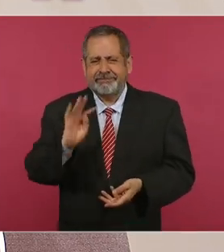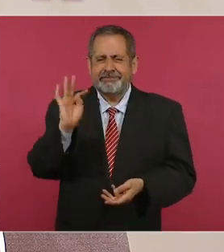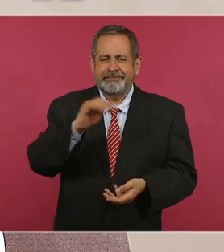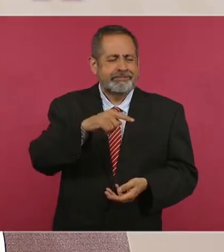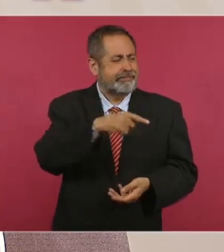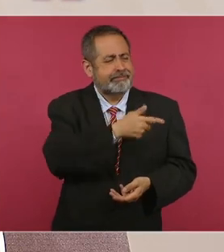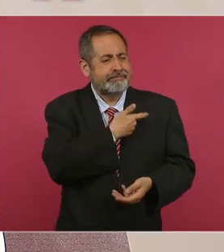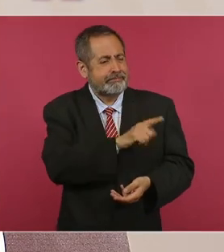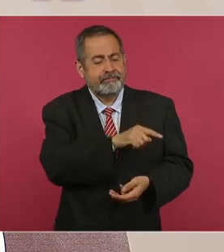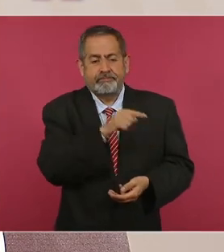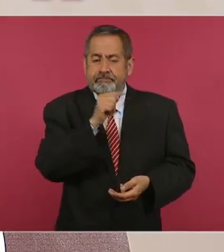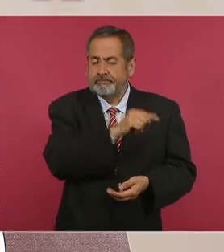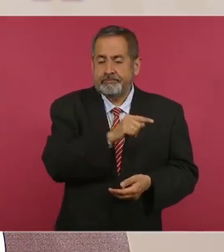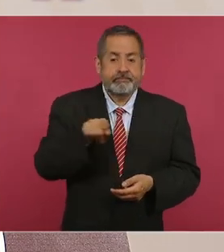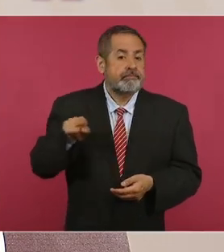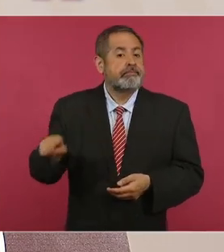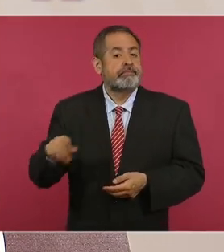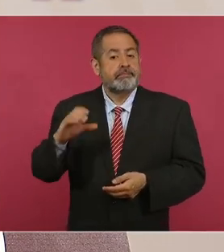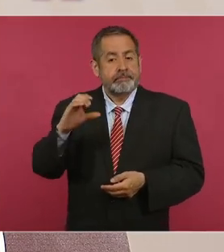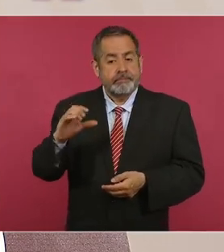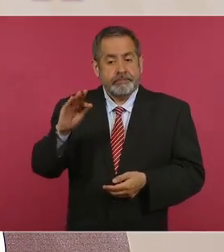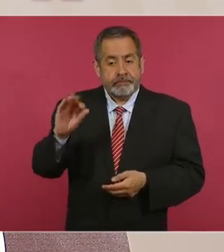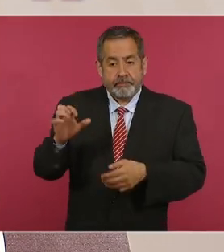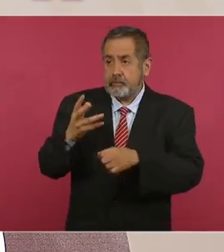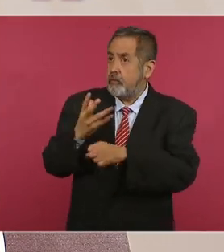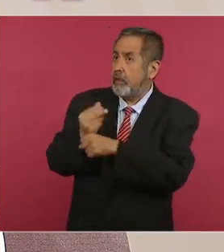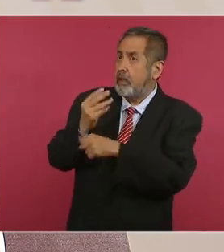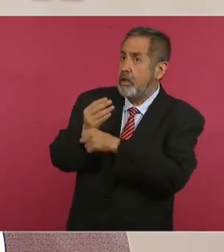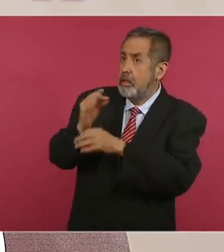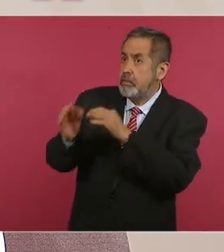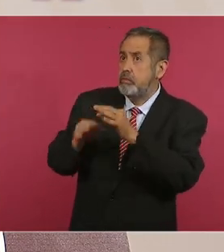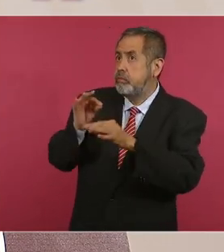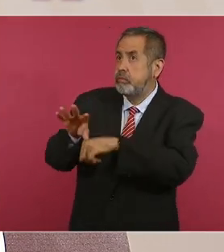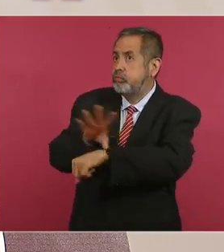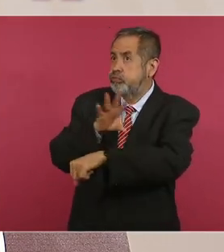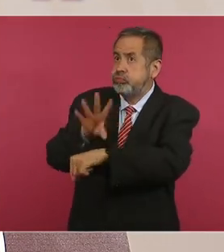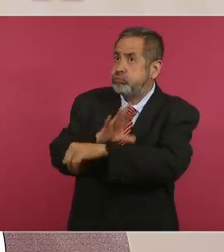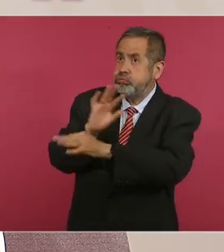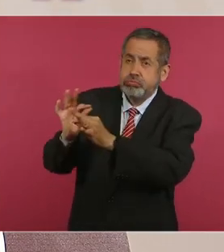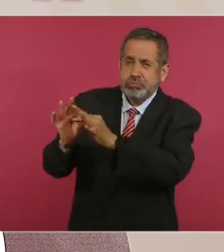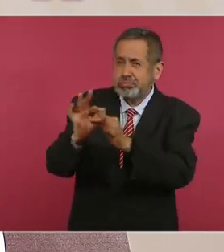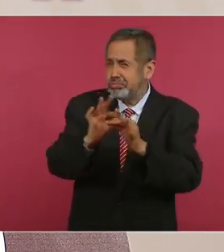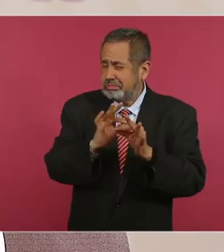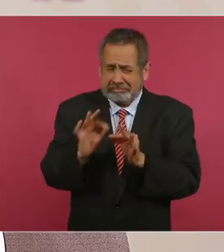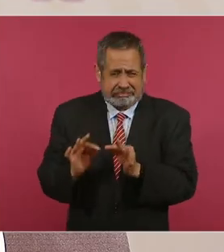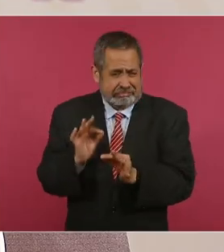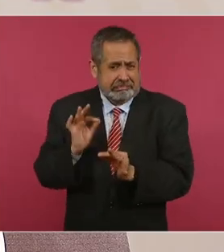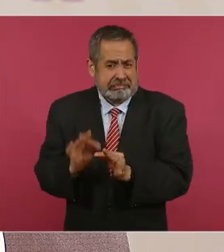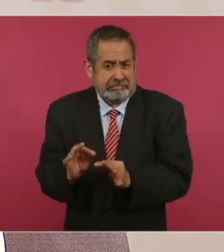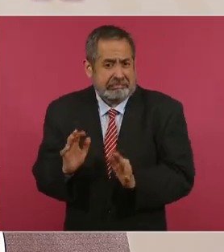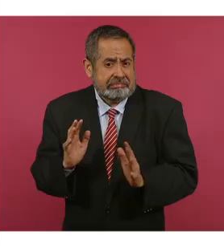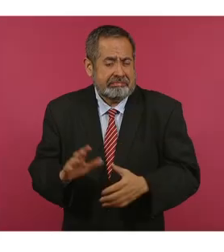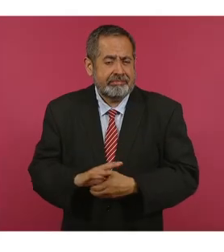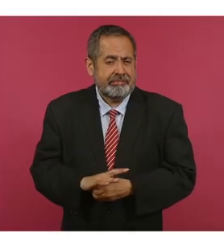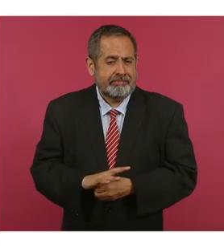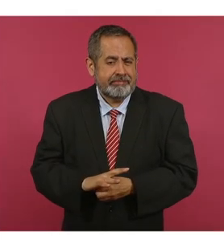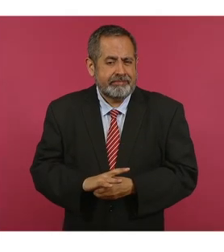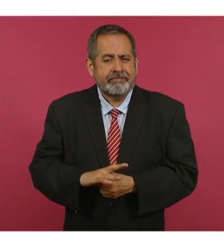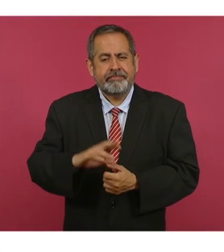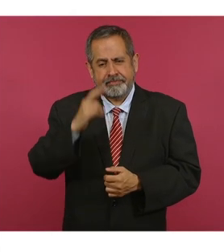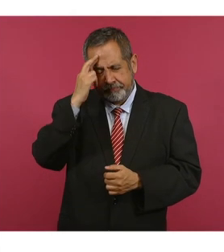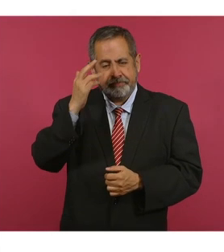la Comisión Federal de Electricidad restableciera el servicio eléctrico. Hay que recordar que en el